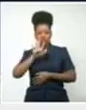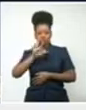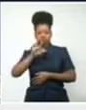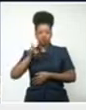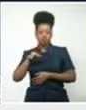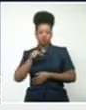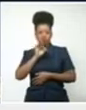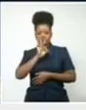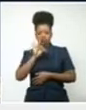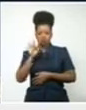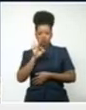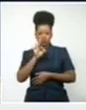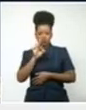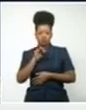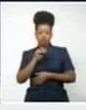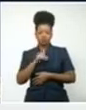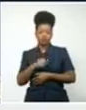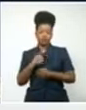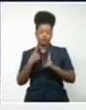5,88, y en el Caribe,